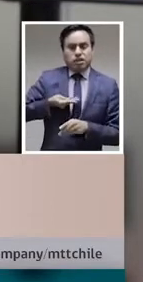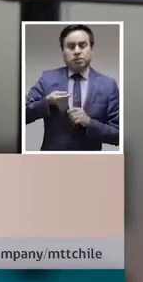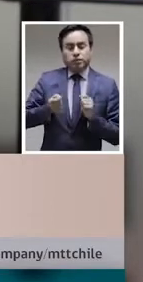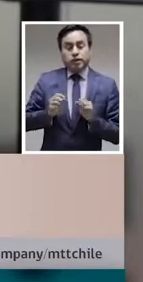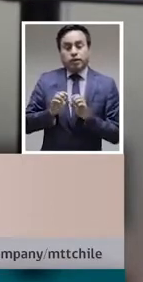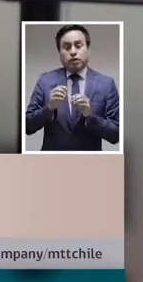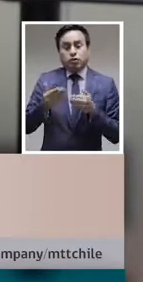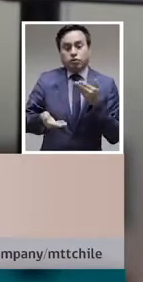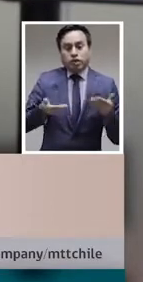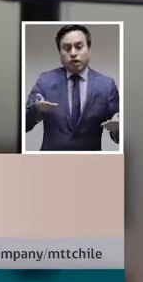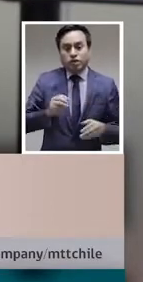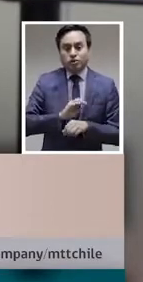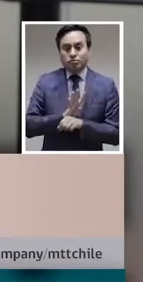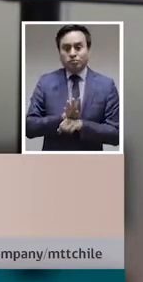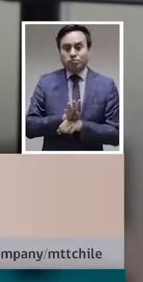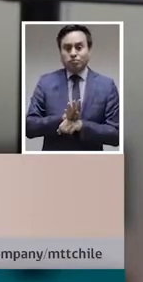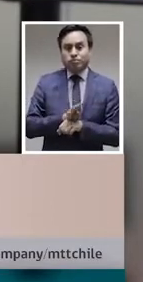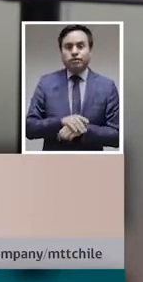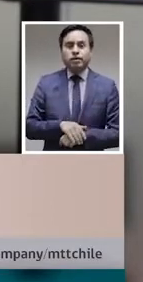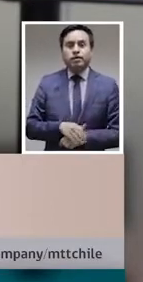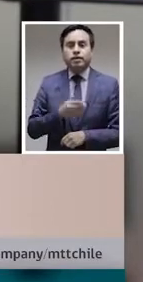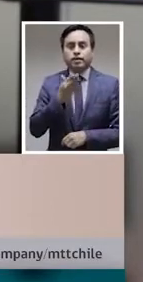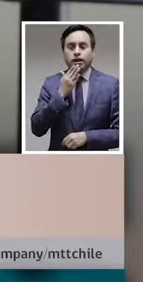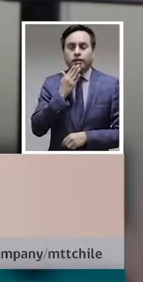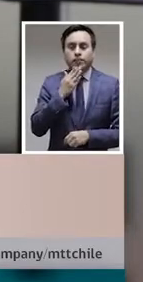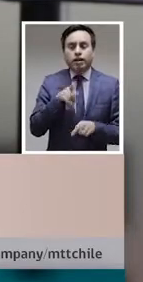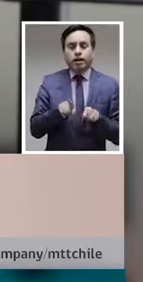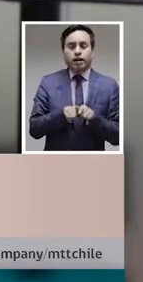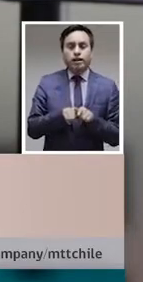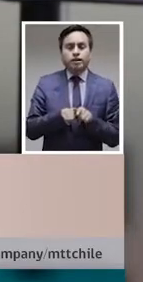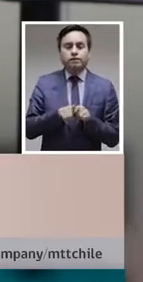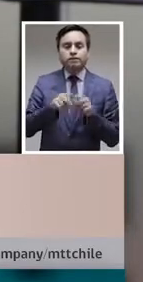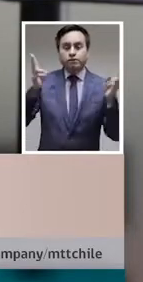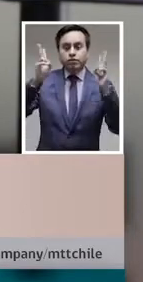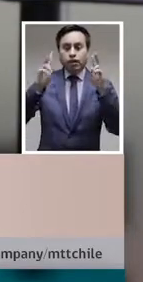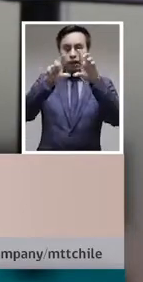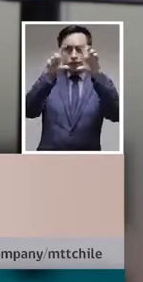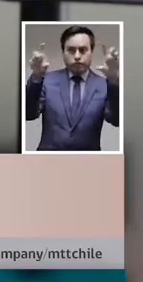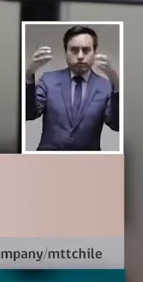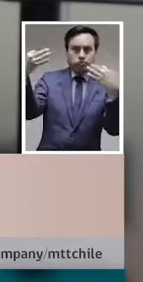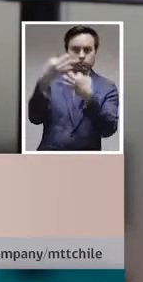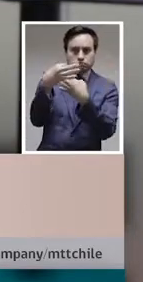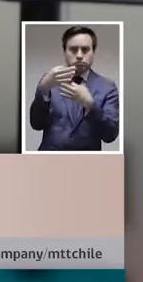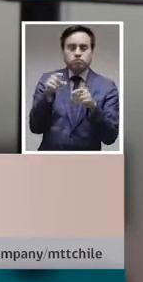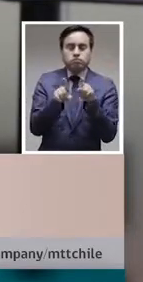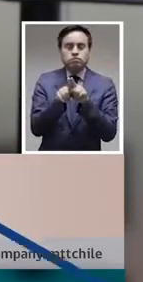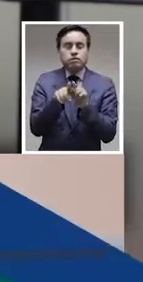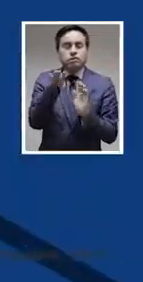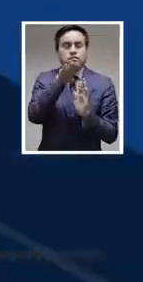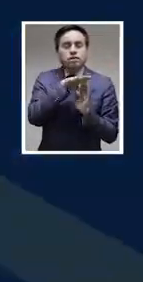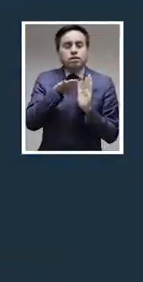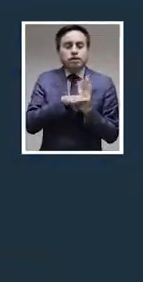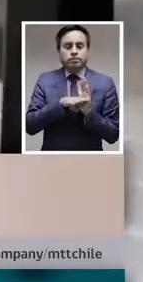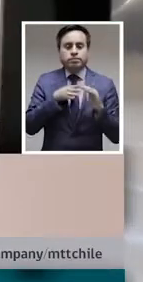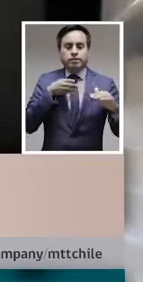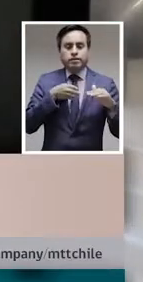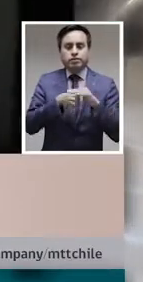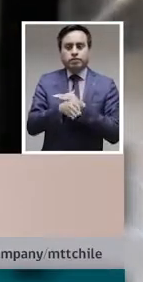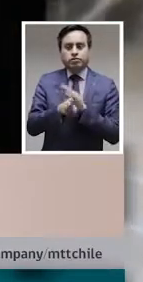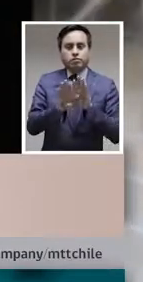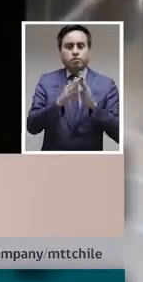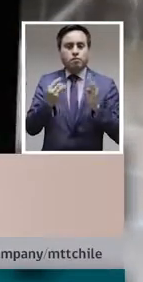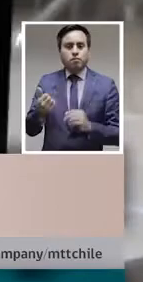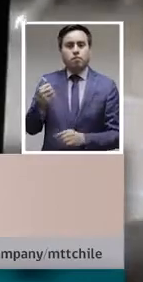de contagio. La señalización al interior de los buses también ayuda, algunas medidas como acceso por la